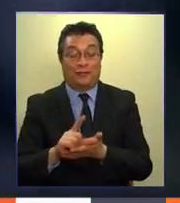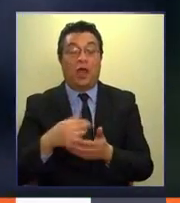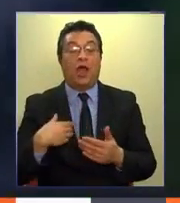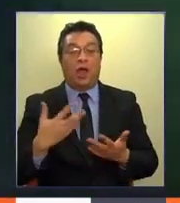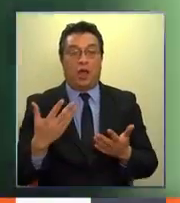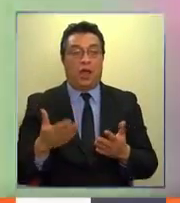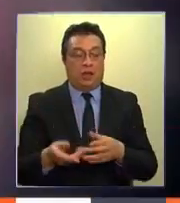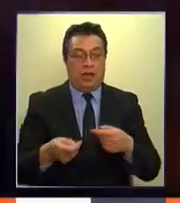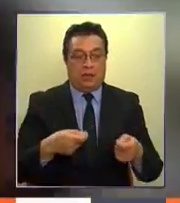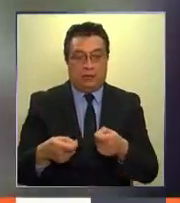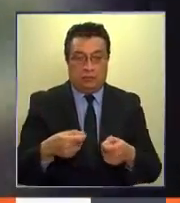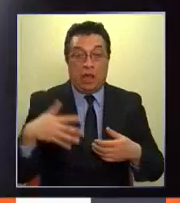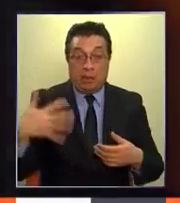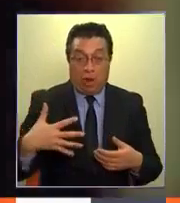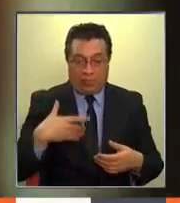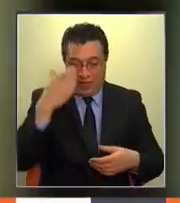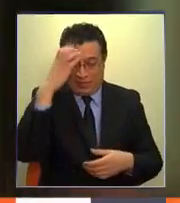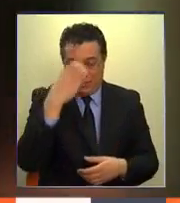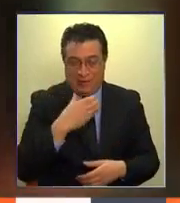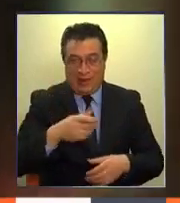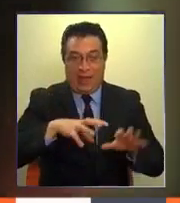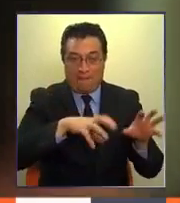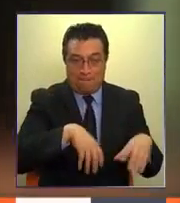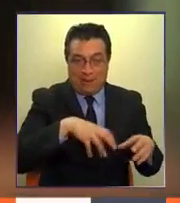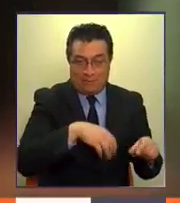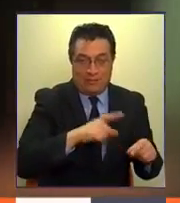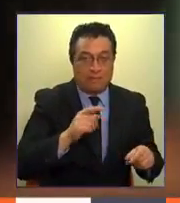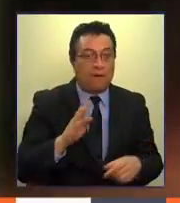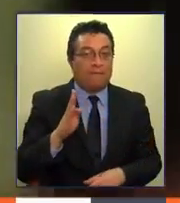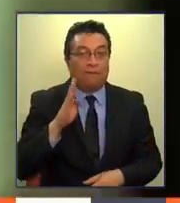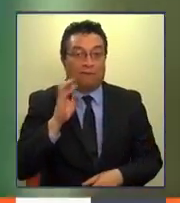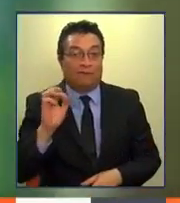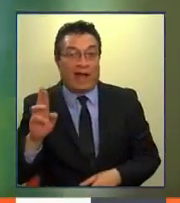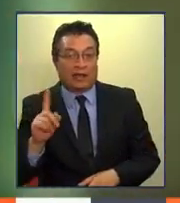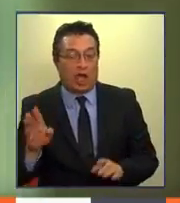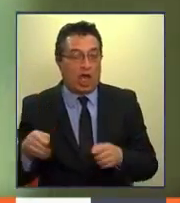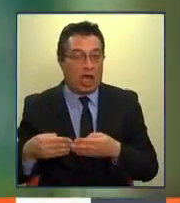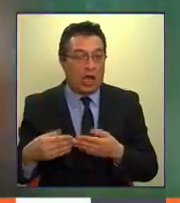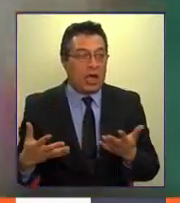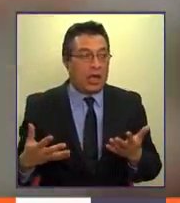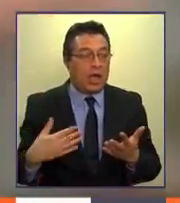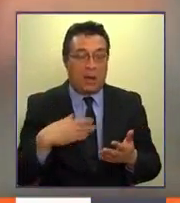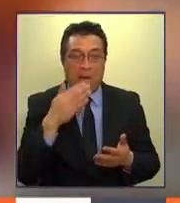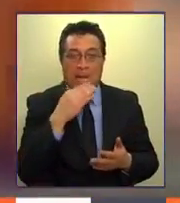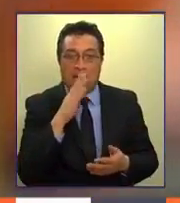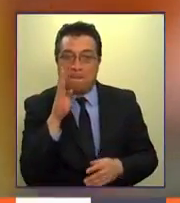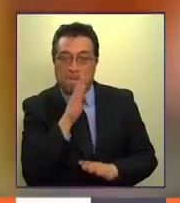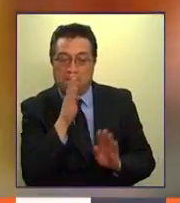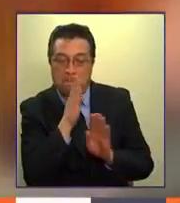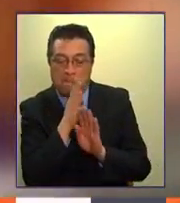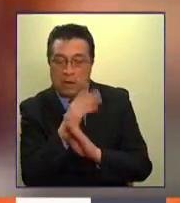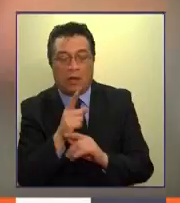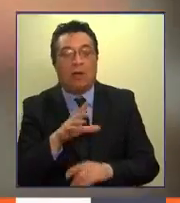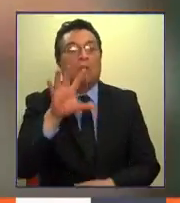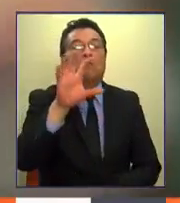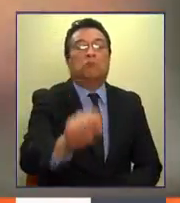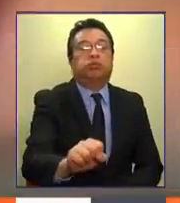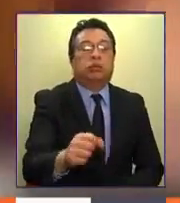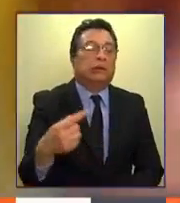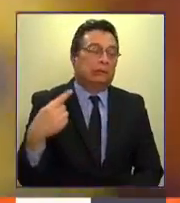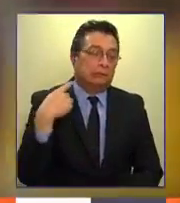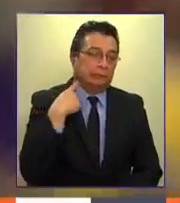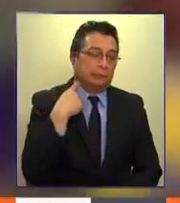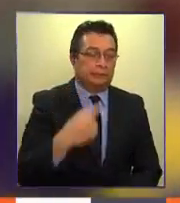consideradas un comercio esencial, no así sabemos los bares, aunque intentaron pasar desapercibidos, no les